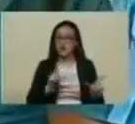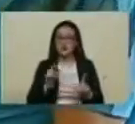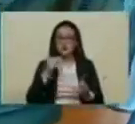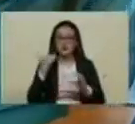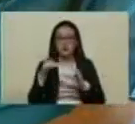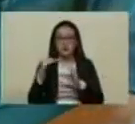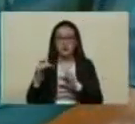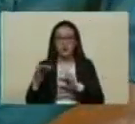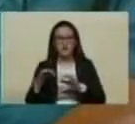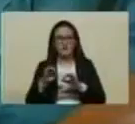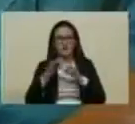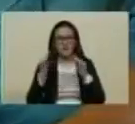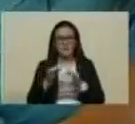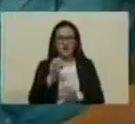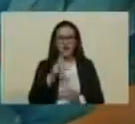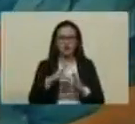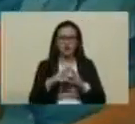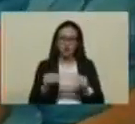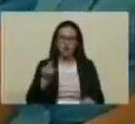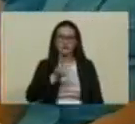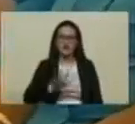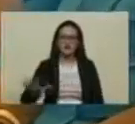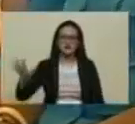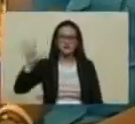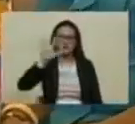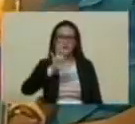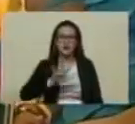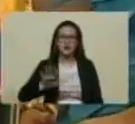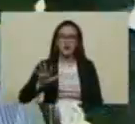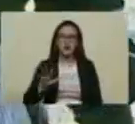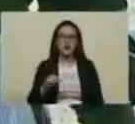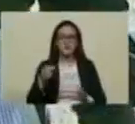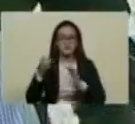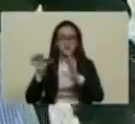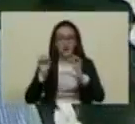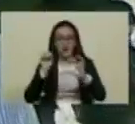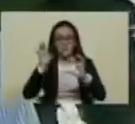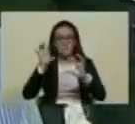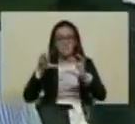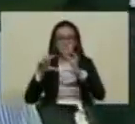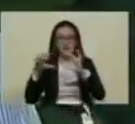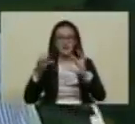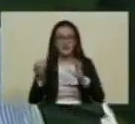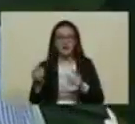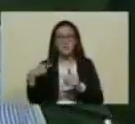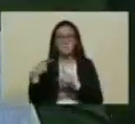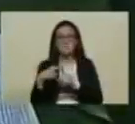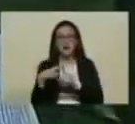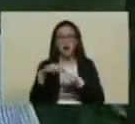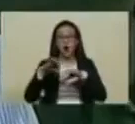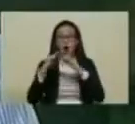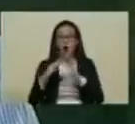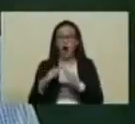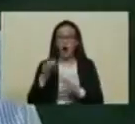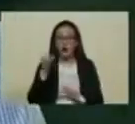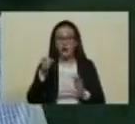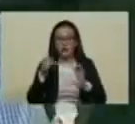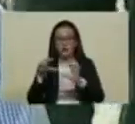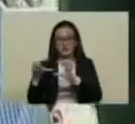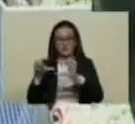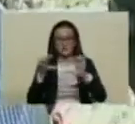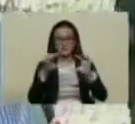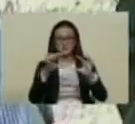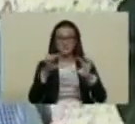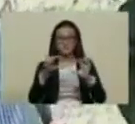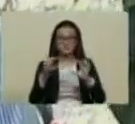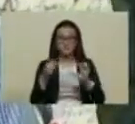número de familias en todo el país. A través del cruce que hicimos, carnet de la patria, con la tarjeta Hogares de la Patria, con